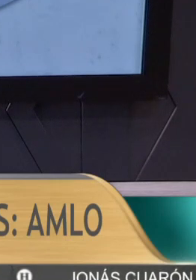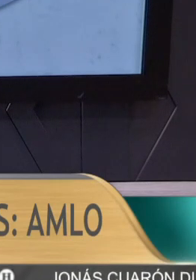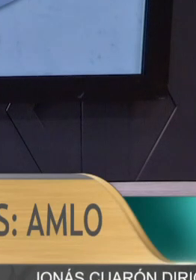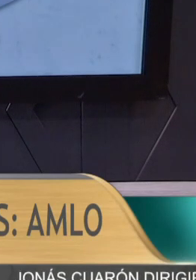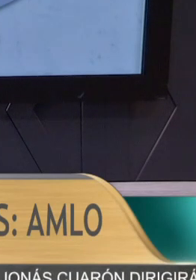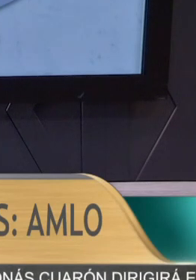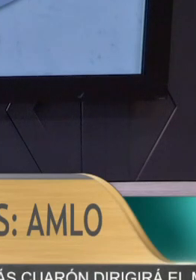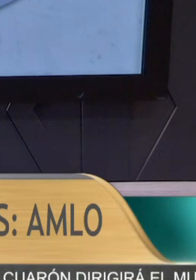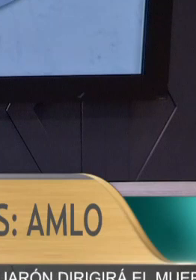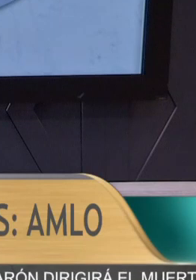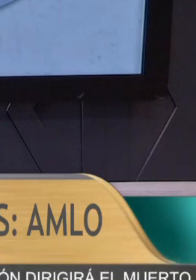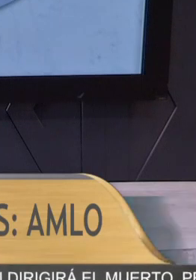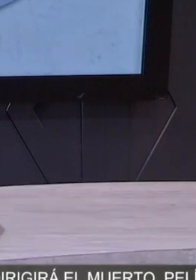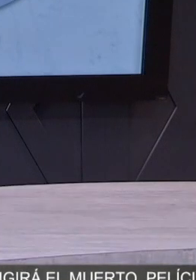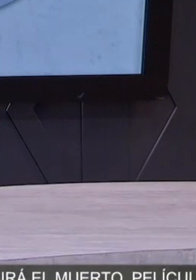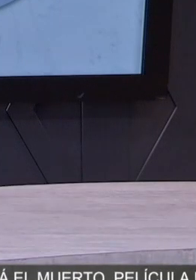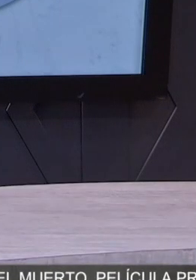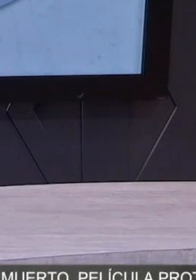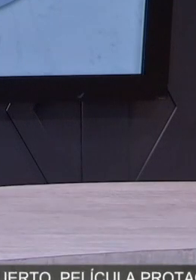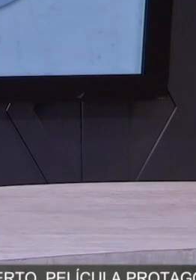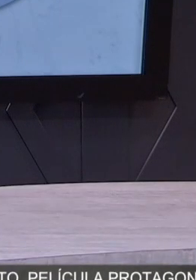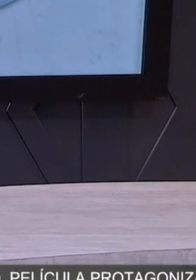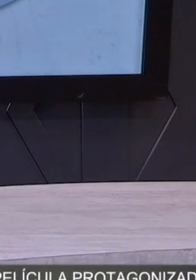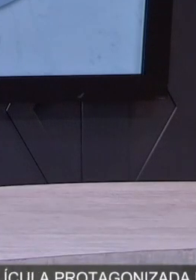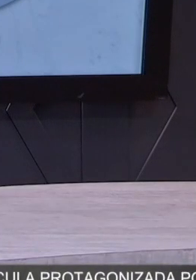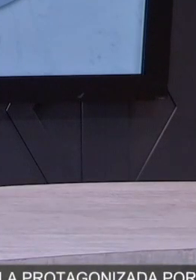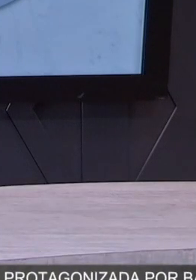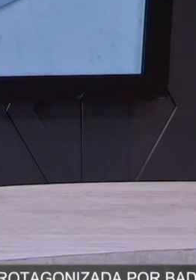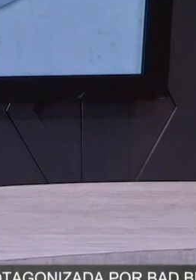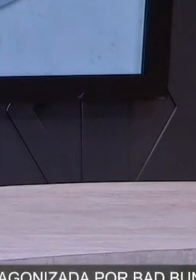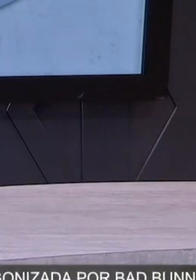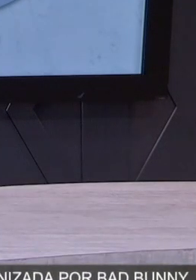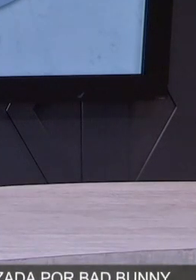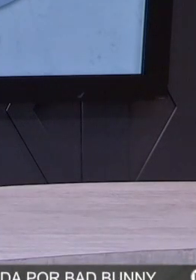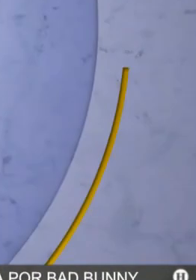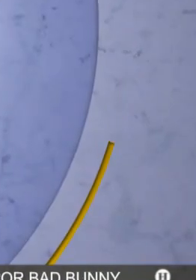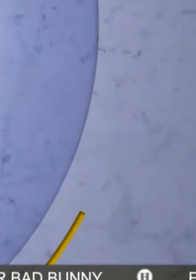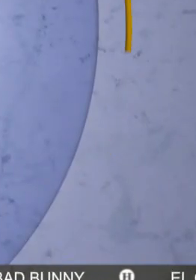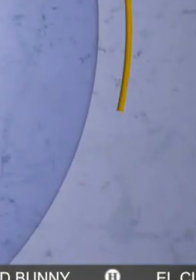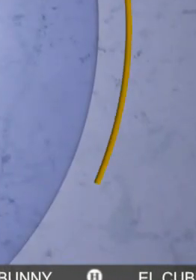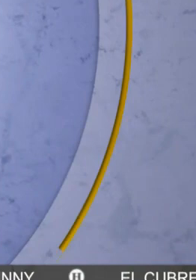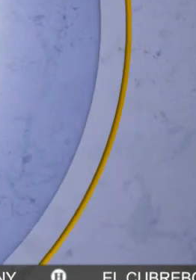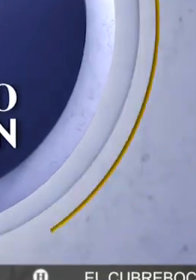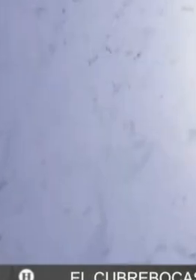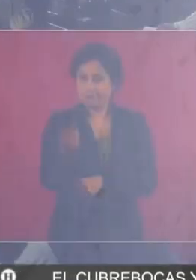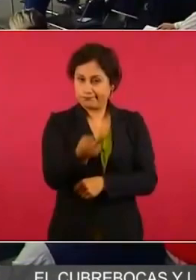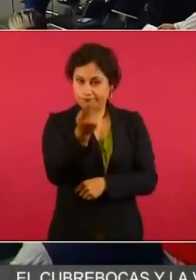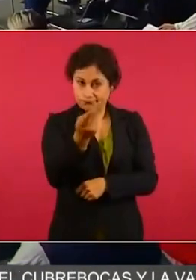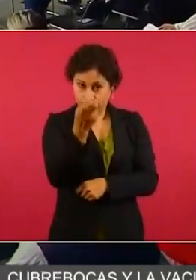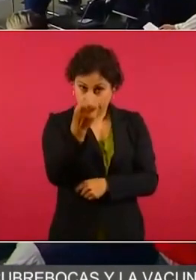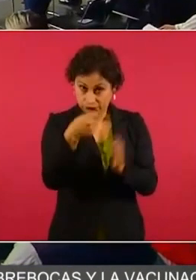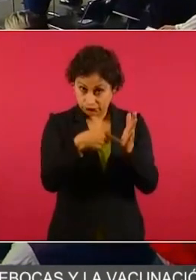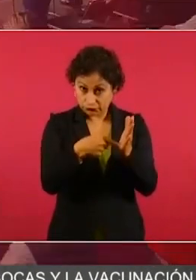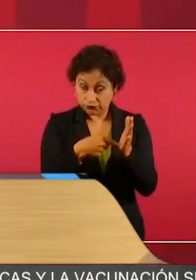y un periodidos periodistas vamos a escuchar cómo lo comentó el presidente López Obrador también